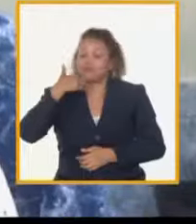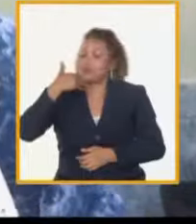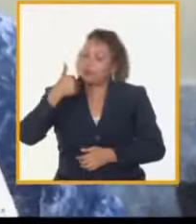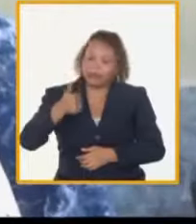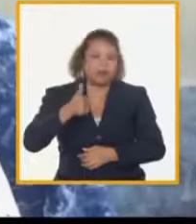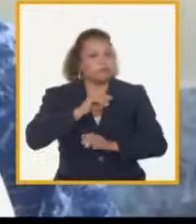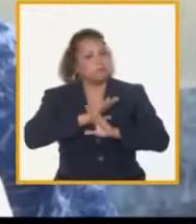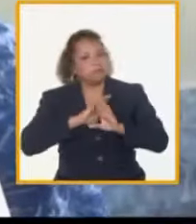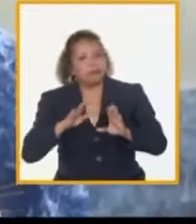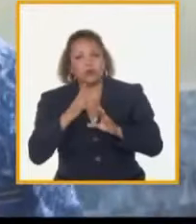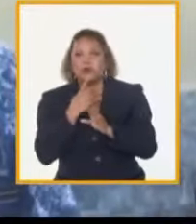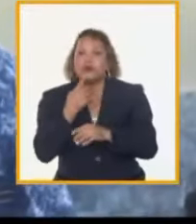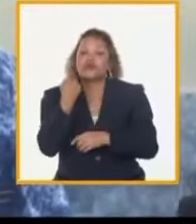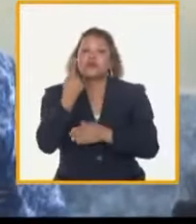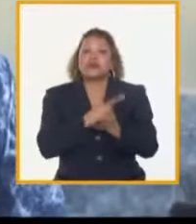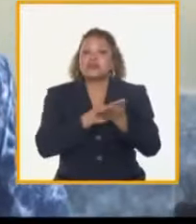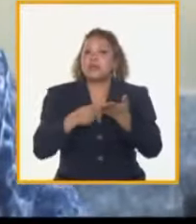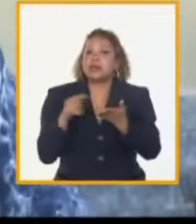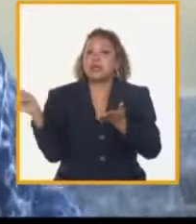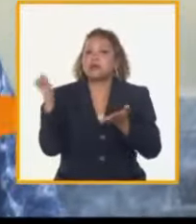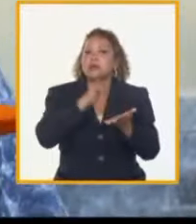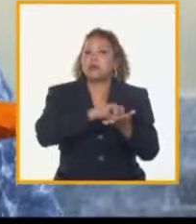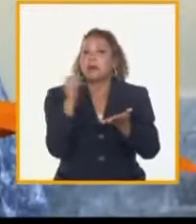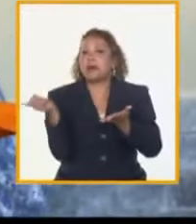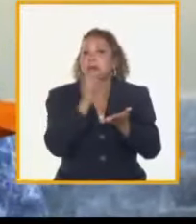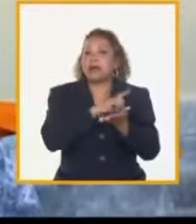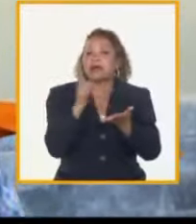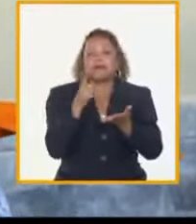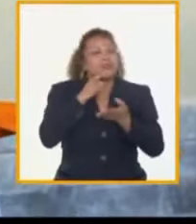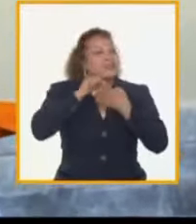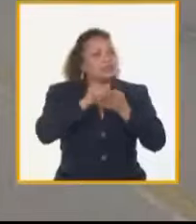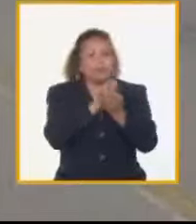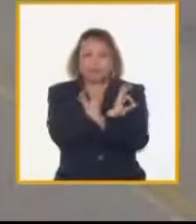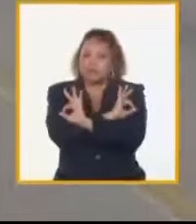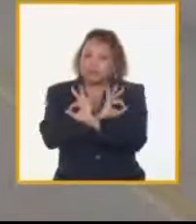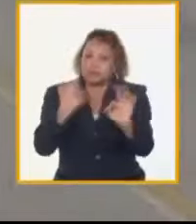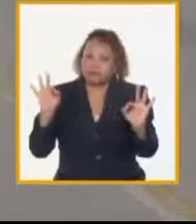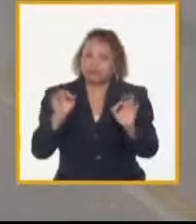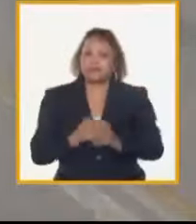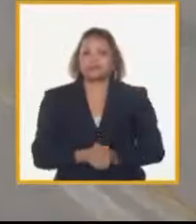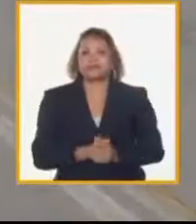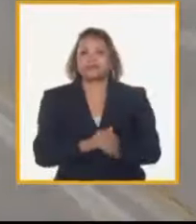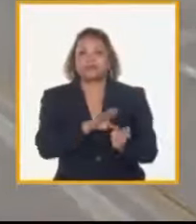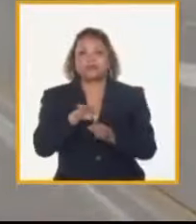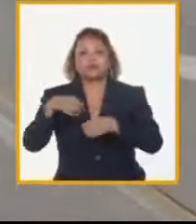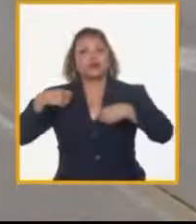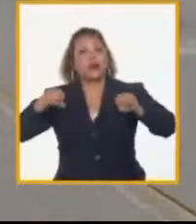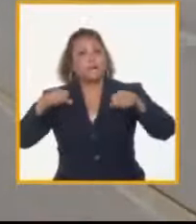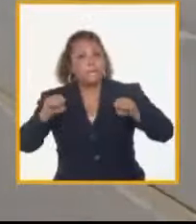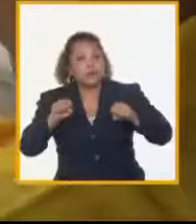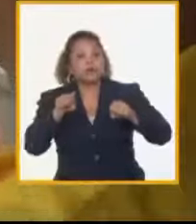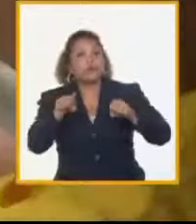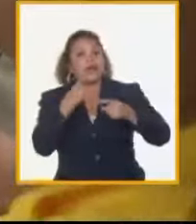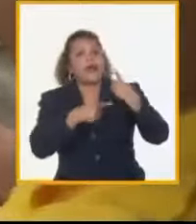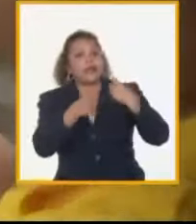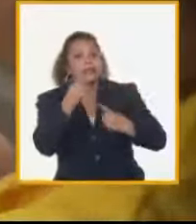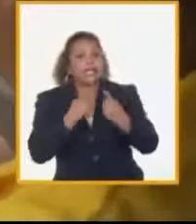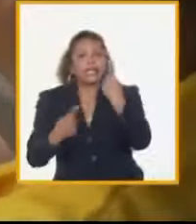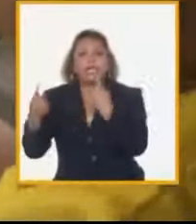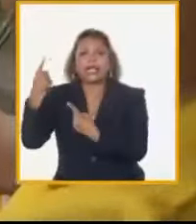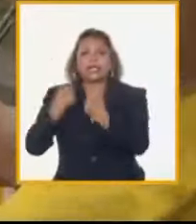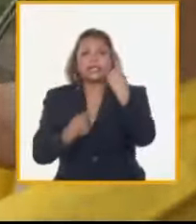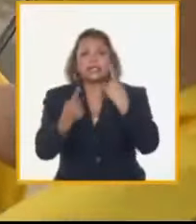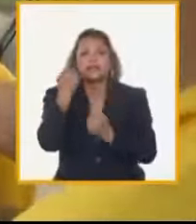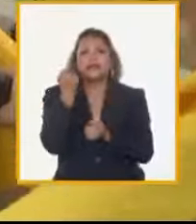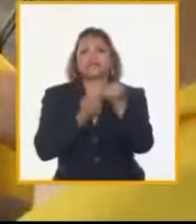Vaya, súper, llevo una semana viajando aquí y de verdad que el servicio es especial. Estos vehículos constituyen una alternativa de transporte